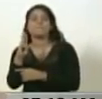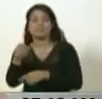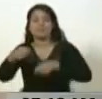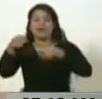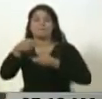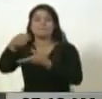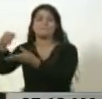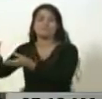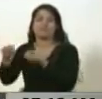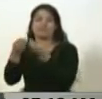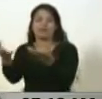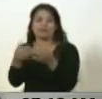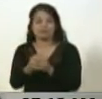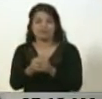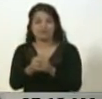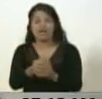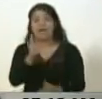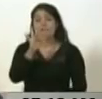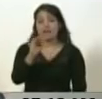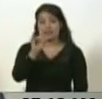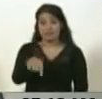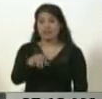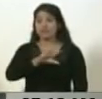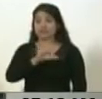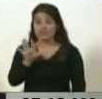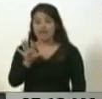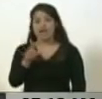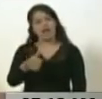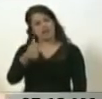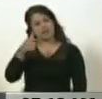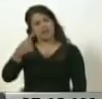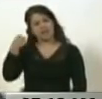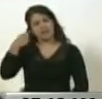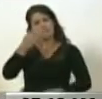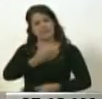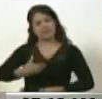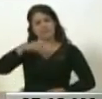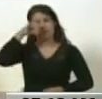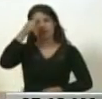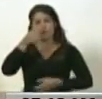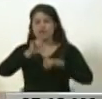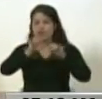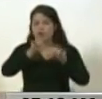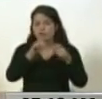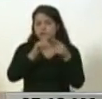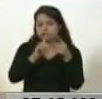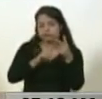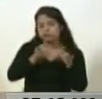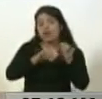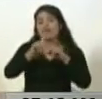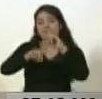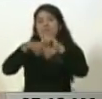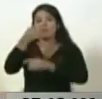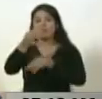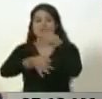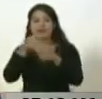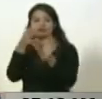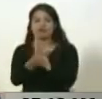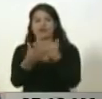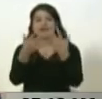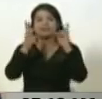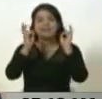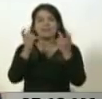presidente que se están estudiando, que se están perfeccionando para que después él haga el anuncio de la operatividad de las mismas, como es